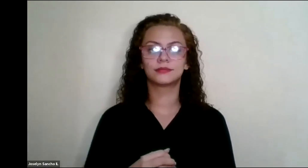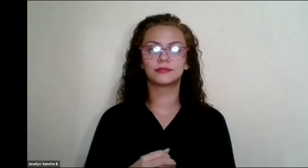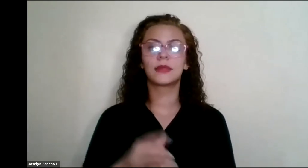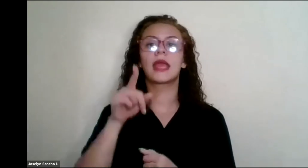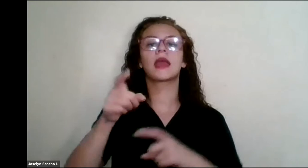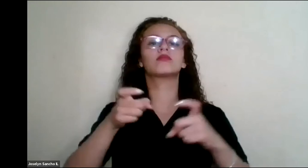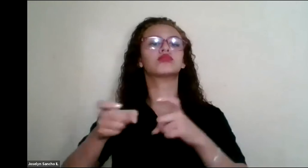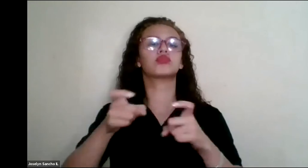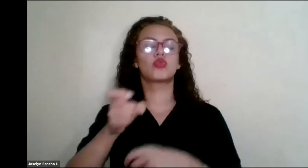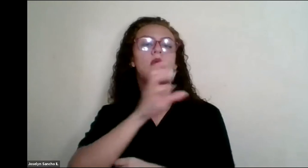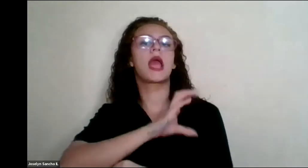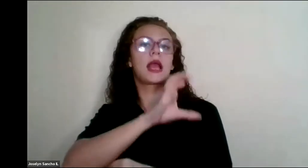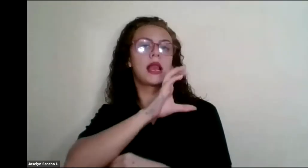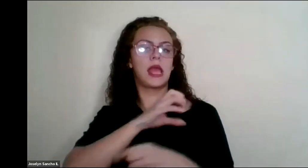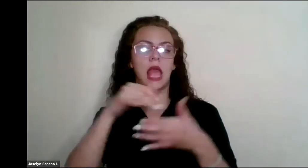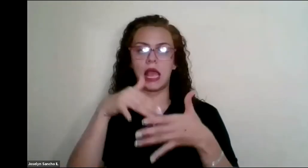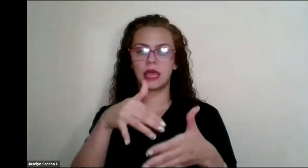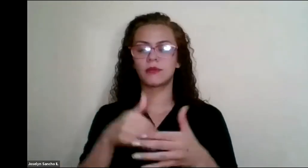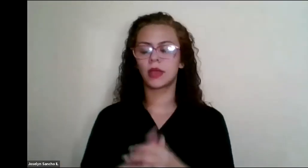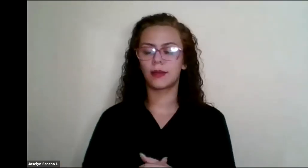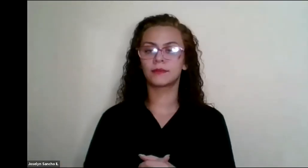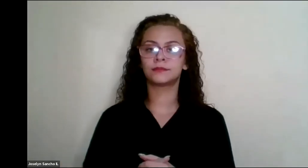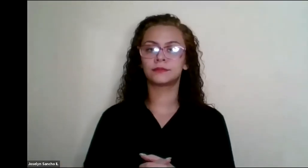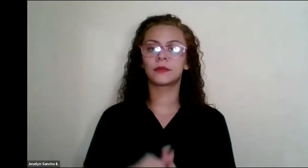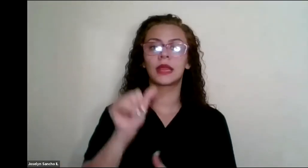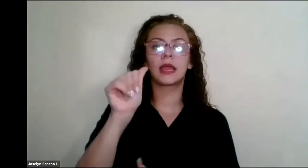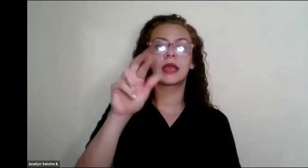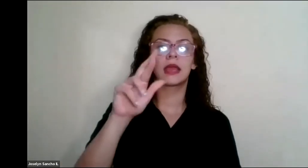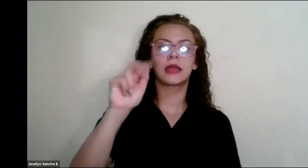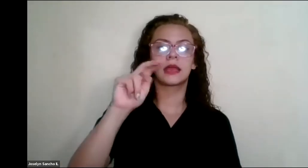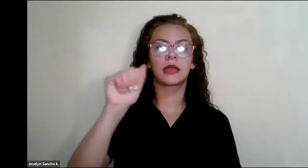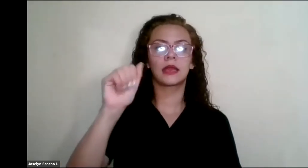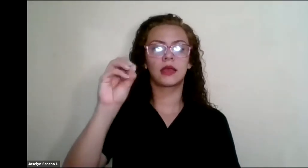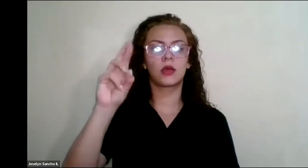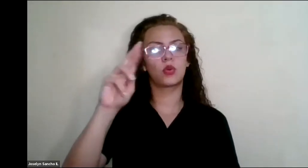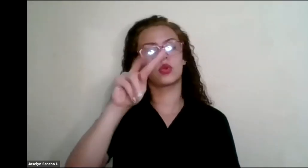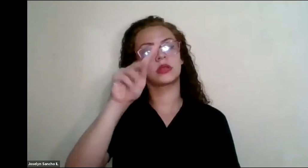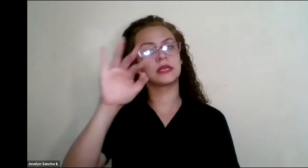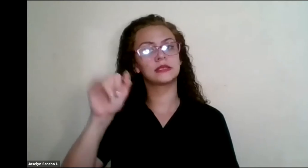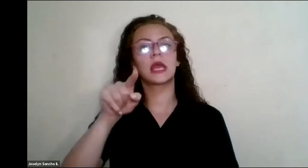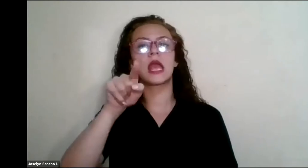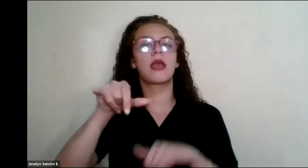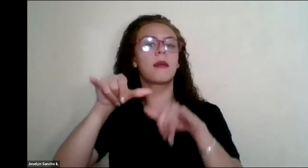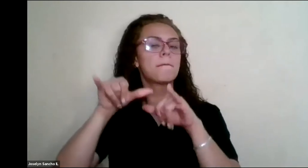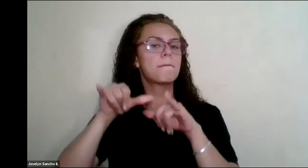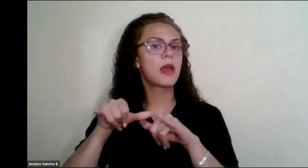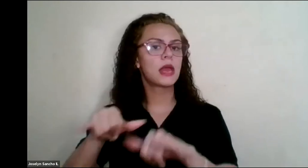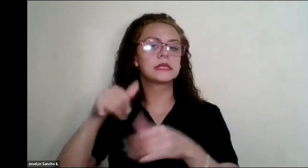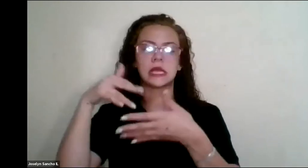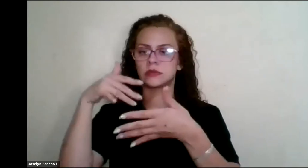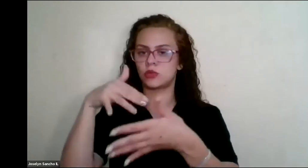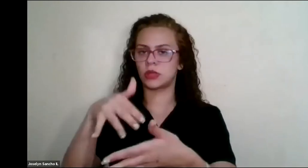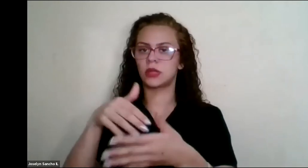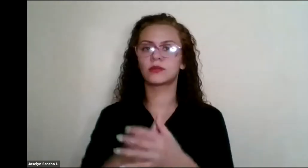gestor de calidad académica. Ariana Ortiz, de permanencia